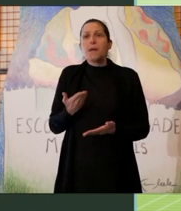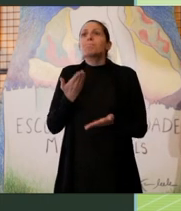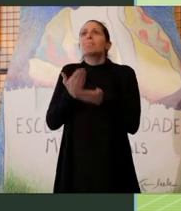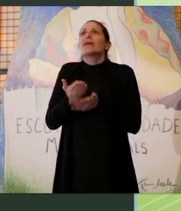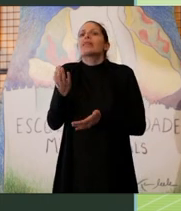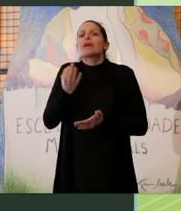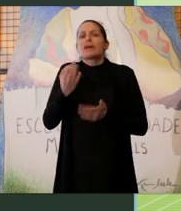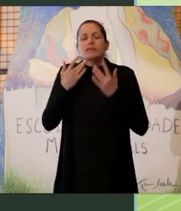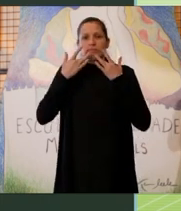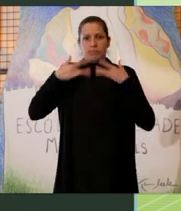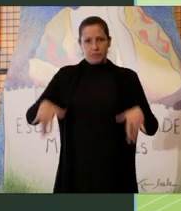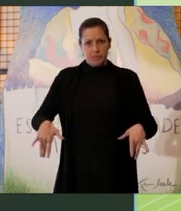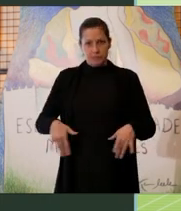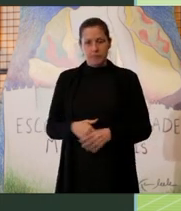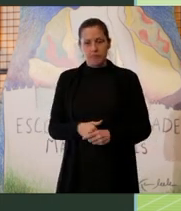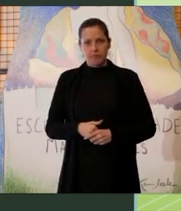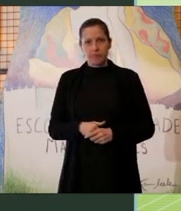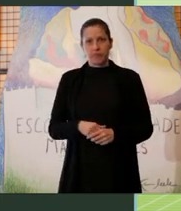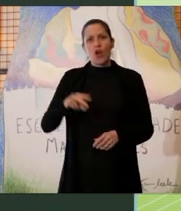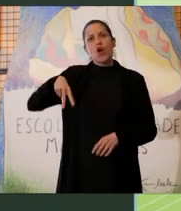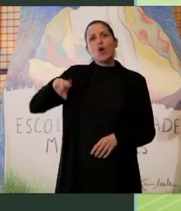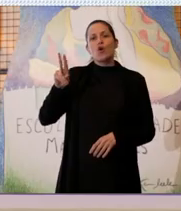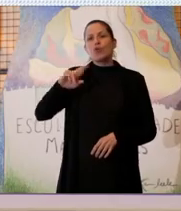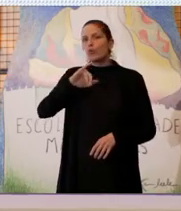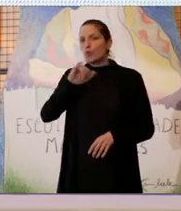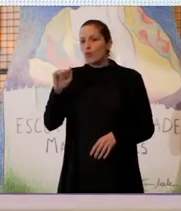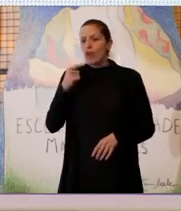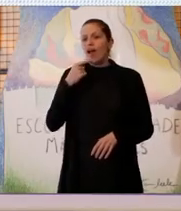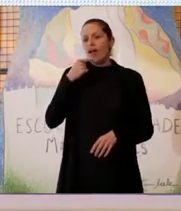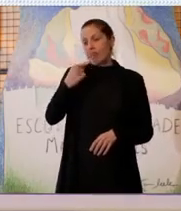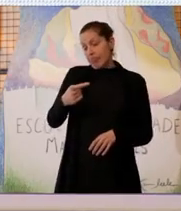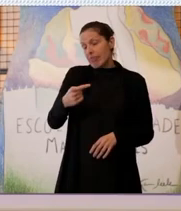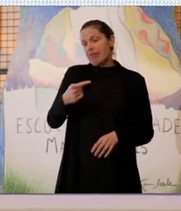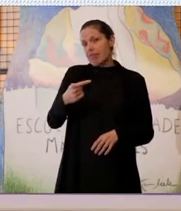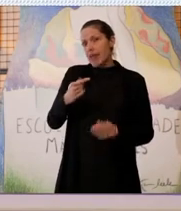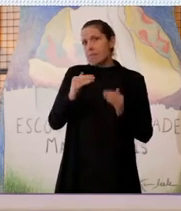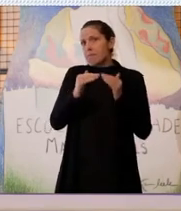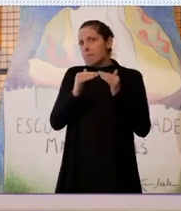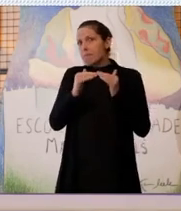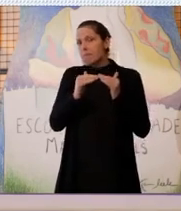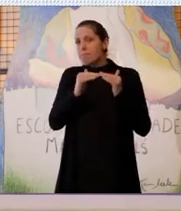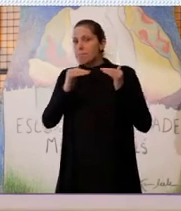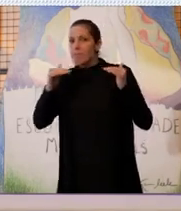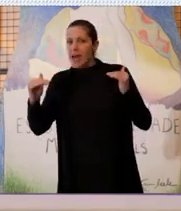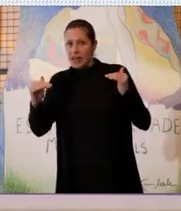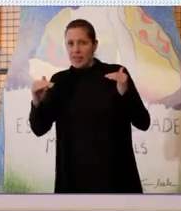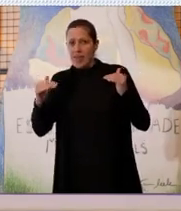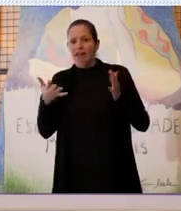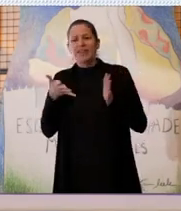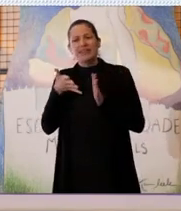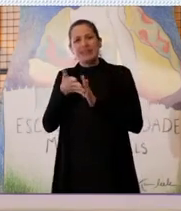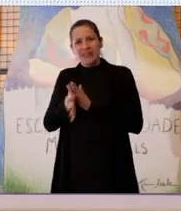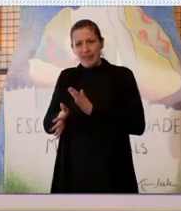contra y dice Nuria Varela que la paridad no es el final del camino sino que todo lo contrario es el